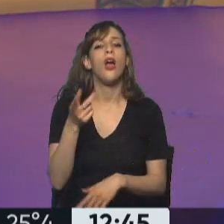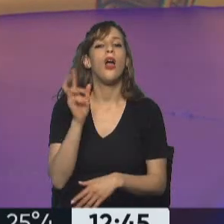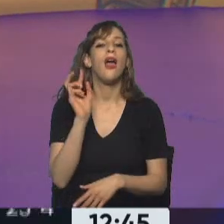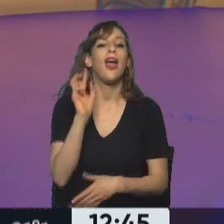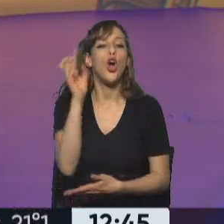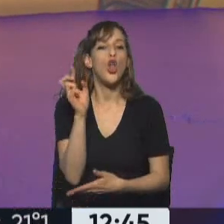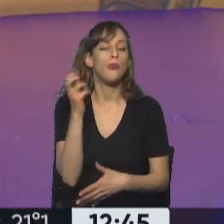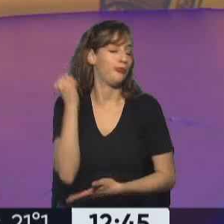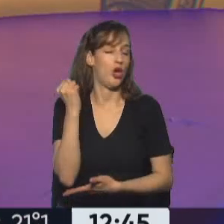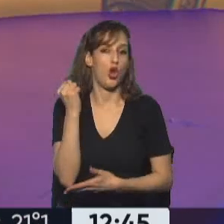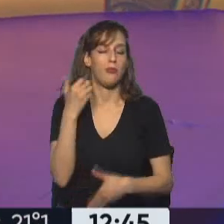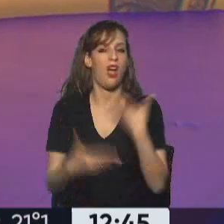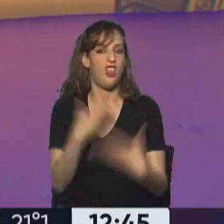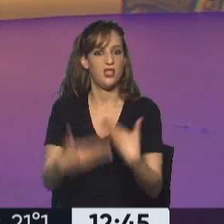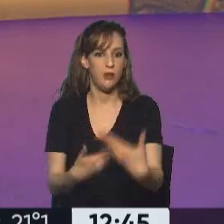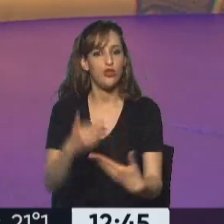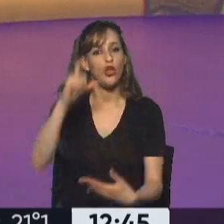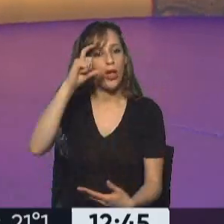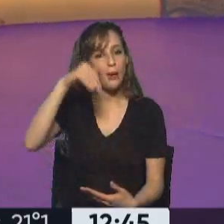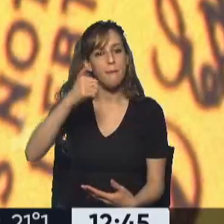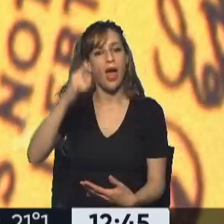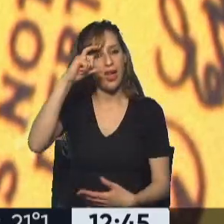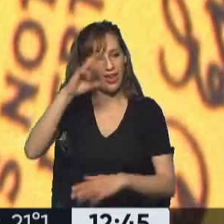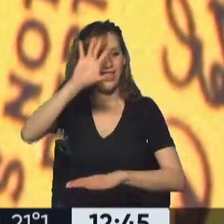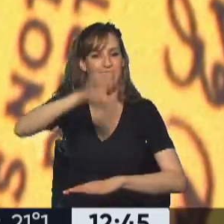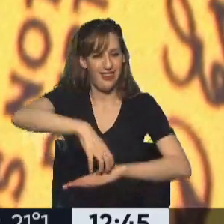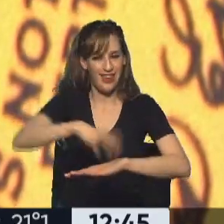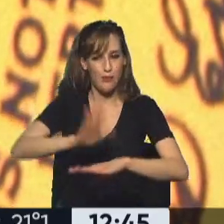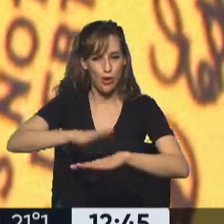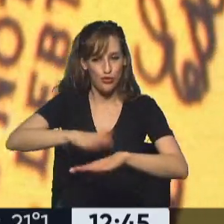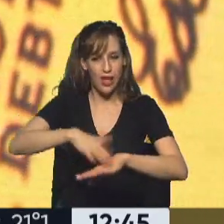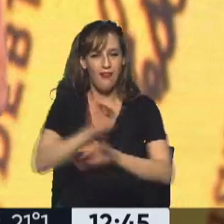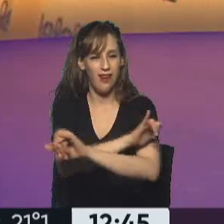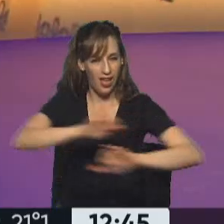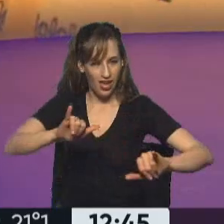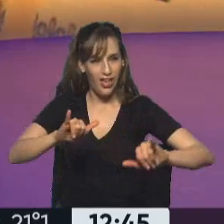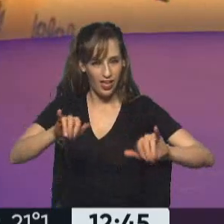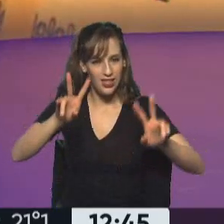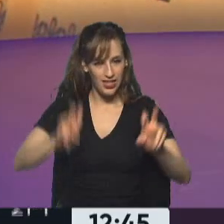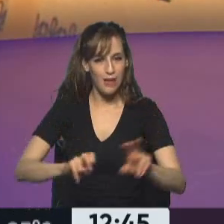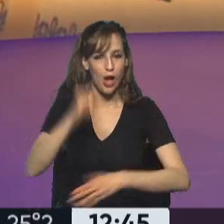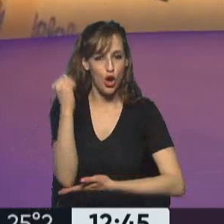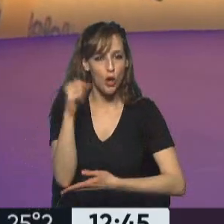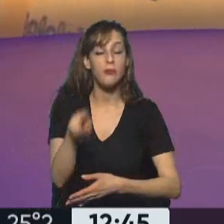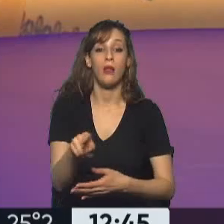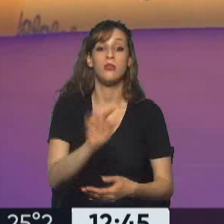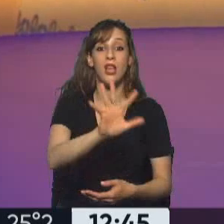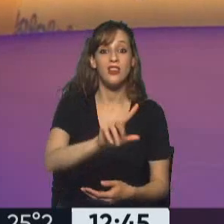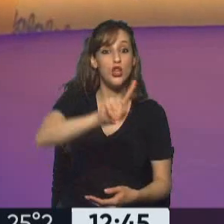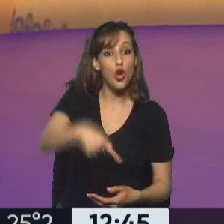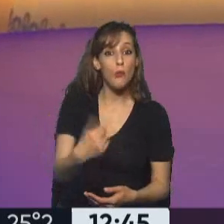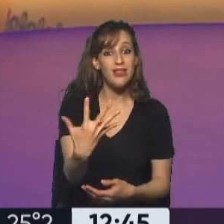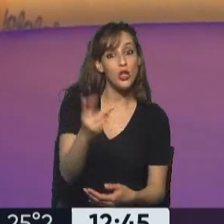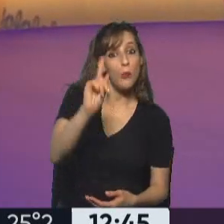es el estimador mensual de la actividad económica hoy la economía argentina es 5.5 por ciento más arriba que en octubre del año pasado en octubre del año pasado